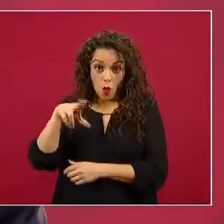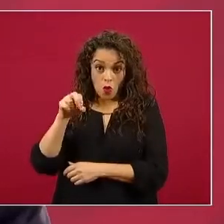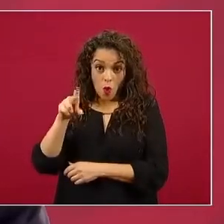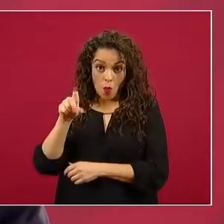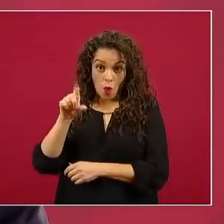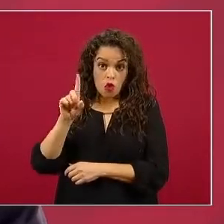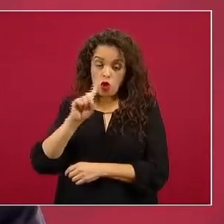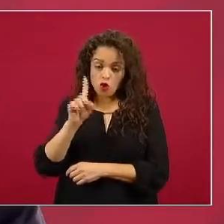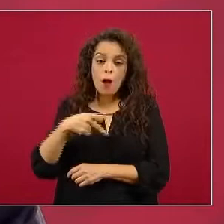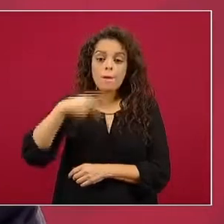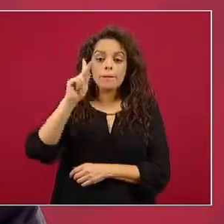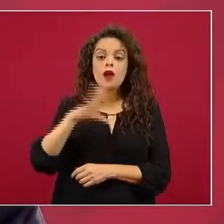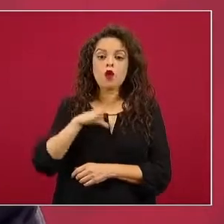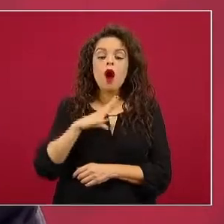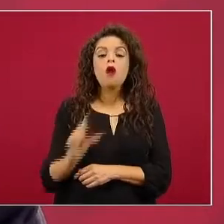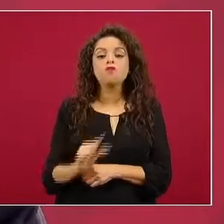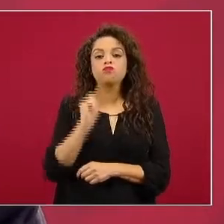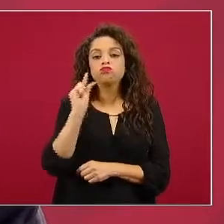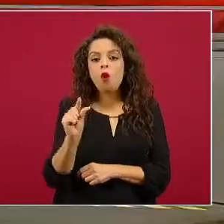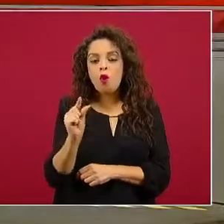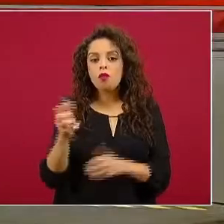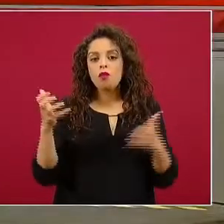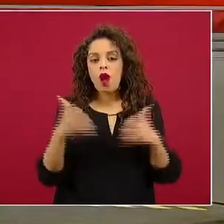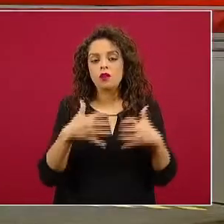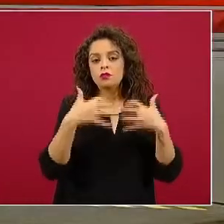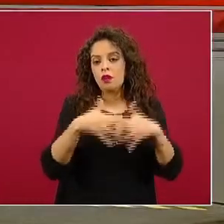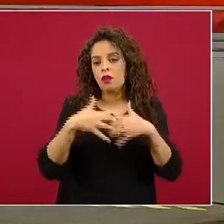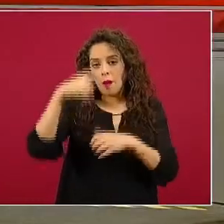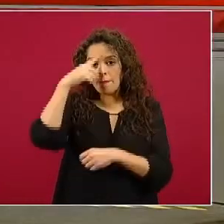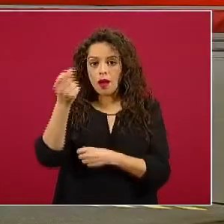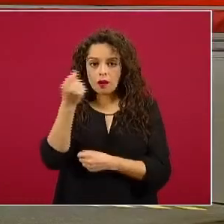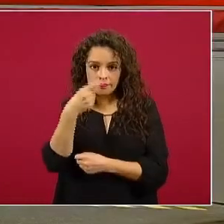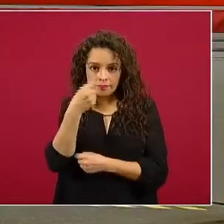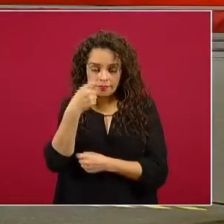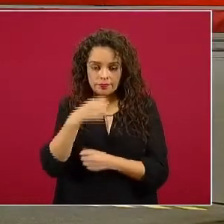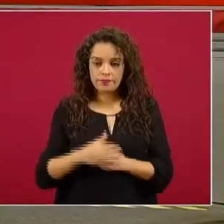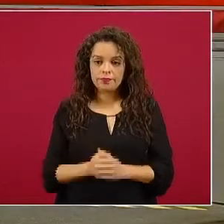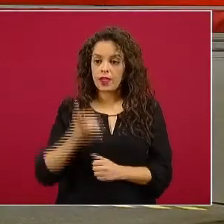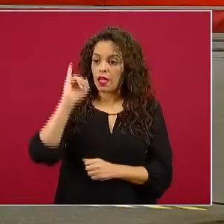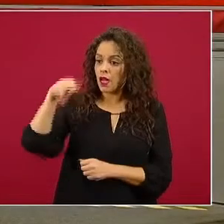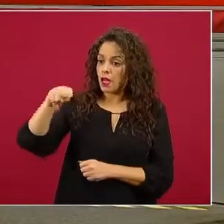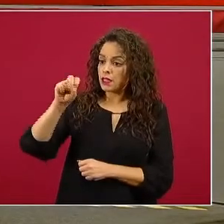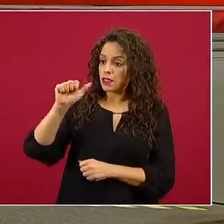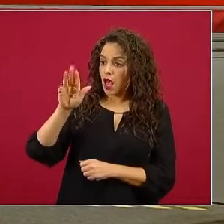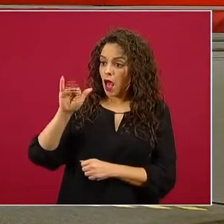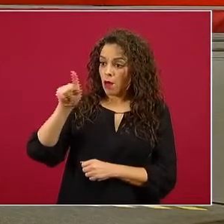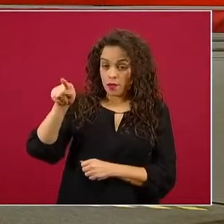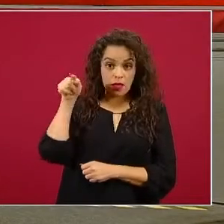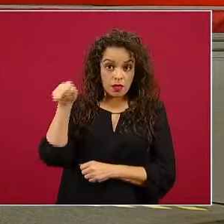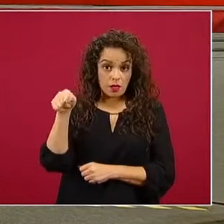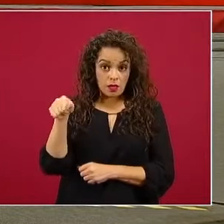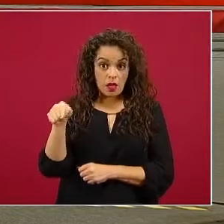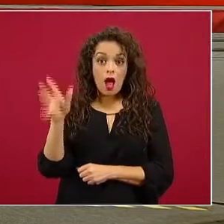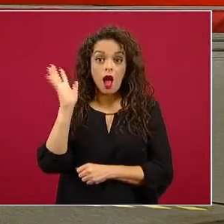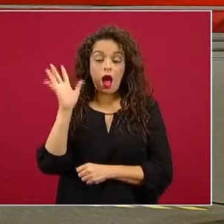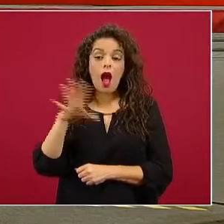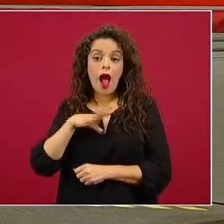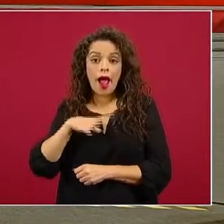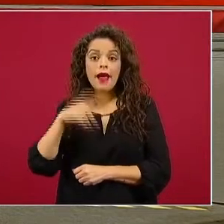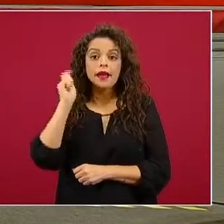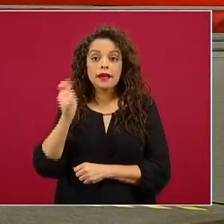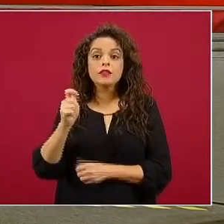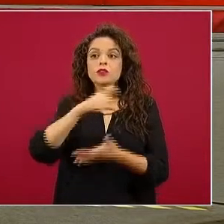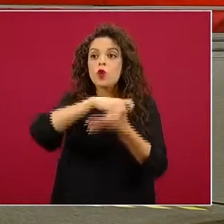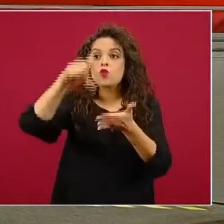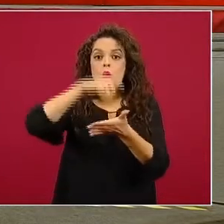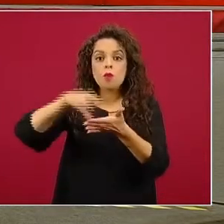oligopolio, hay muy pocos productores. A lo largo del año, el INSABI, el Instituto de Salud para el Bienestar, quien concentra la compra pública de